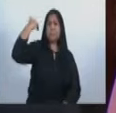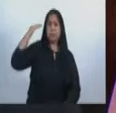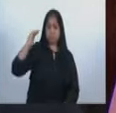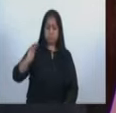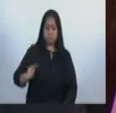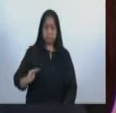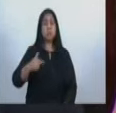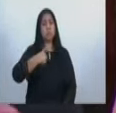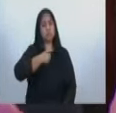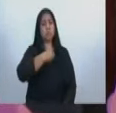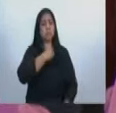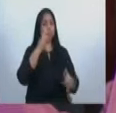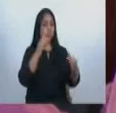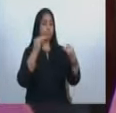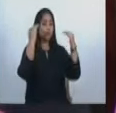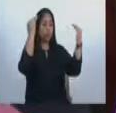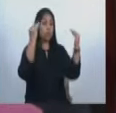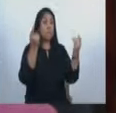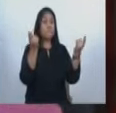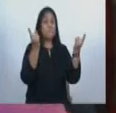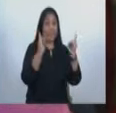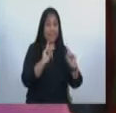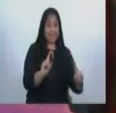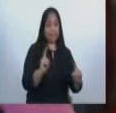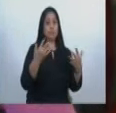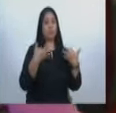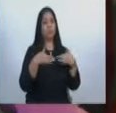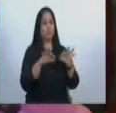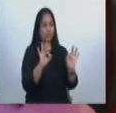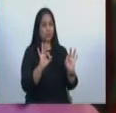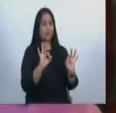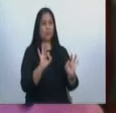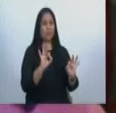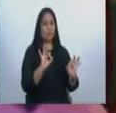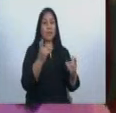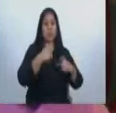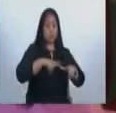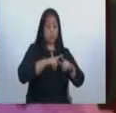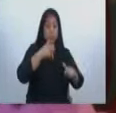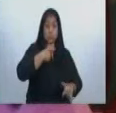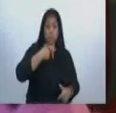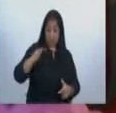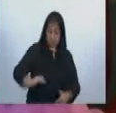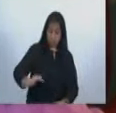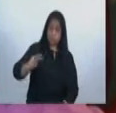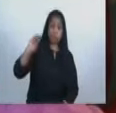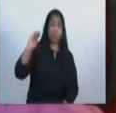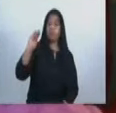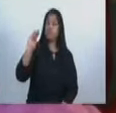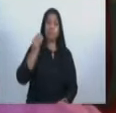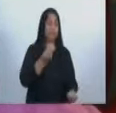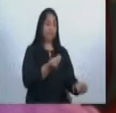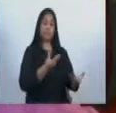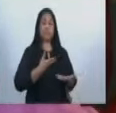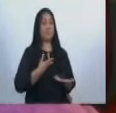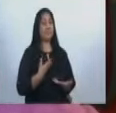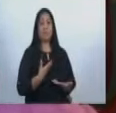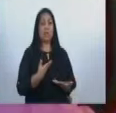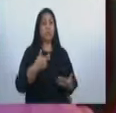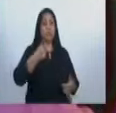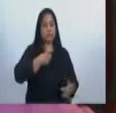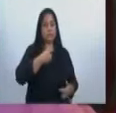profesional eh sin embargo las oportunidades en el lugar donde yo crecí no se me dieron me toca